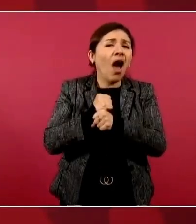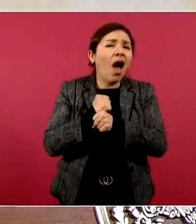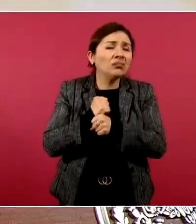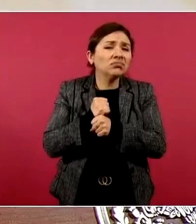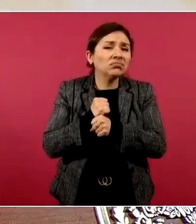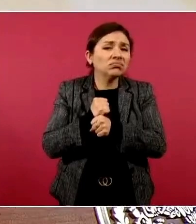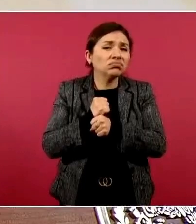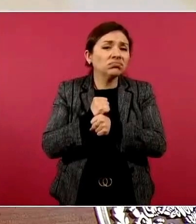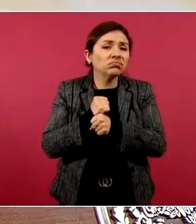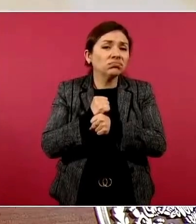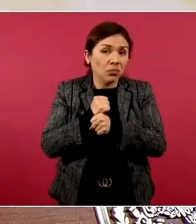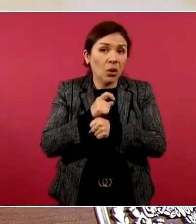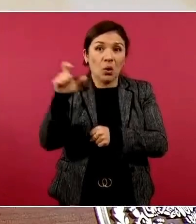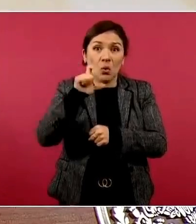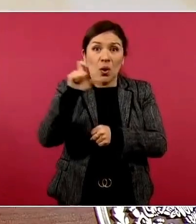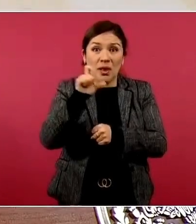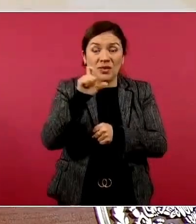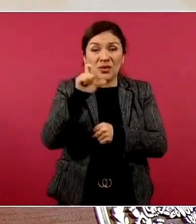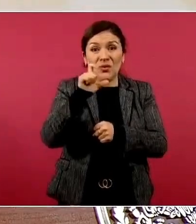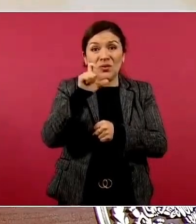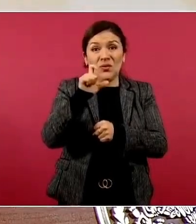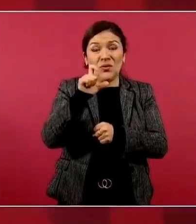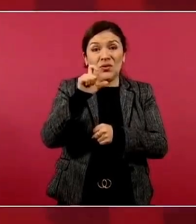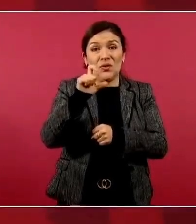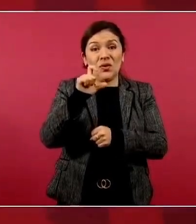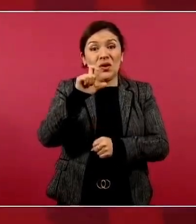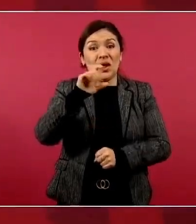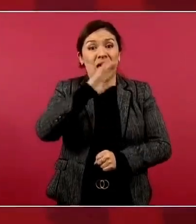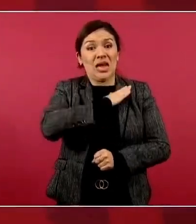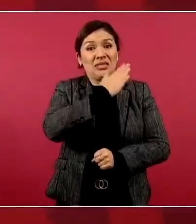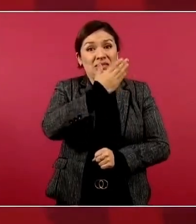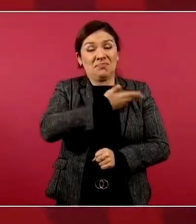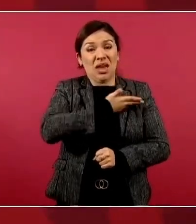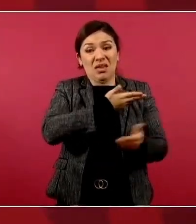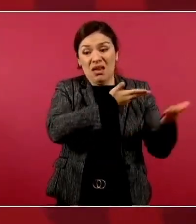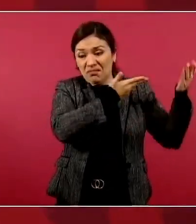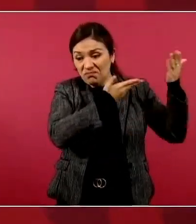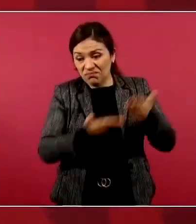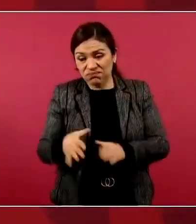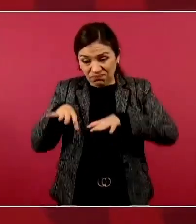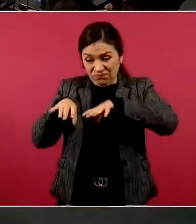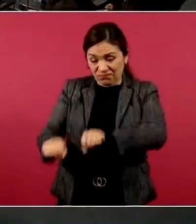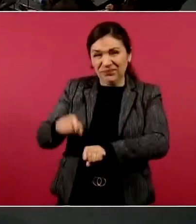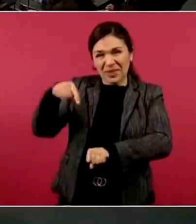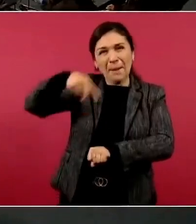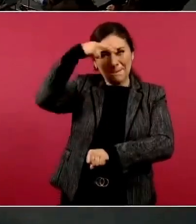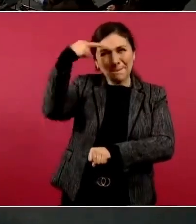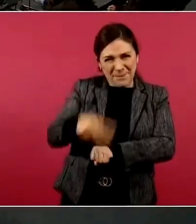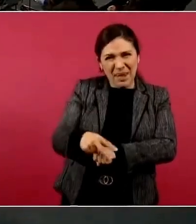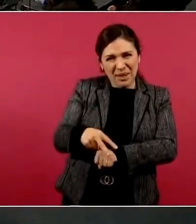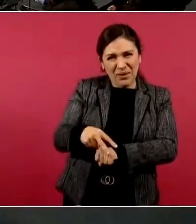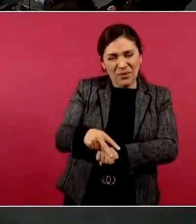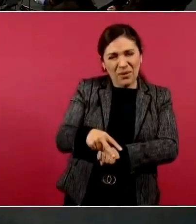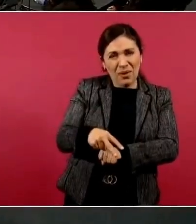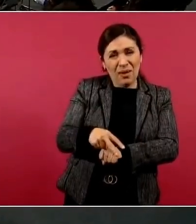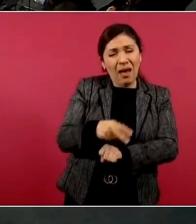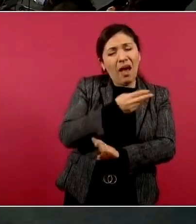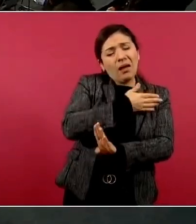de la llegada de los invasores españoles a nuestro